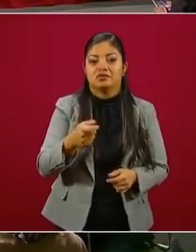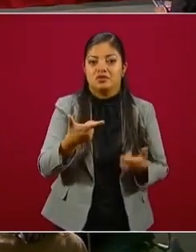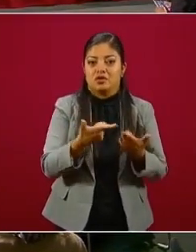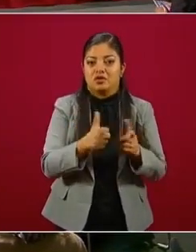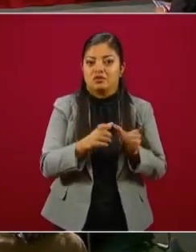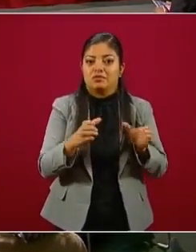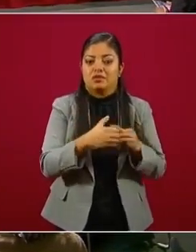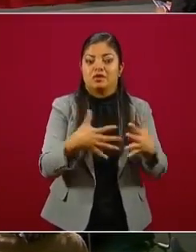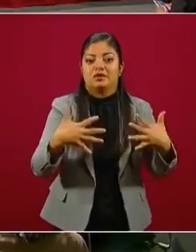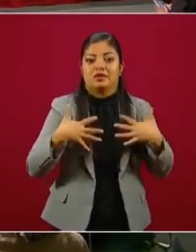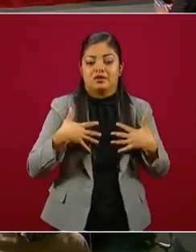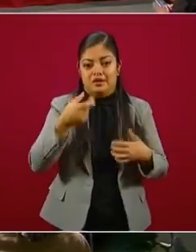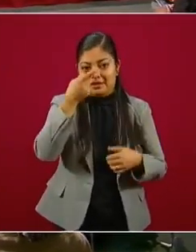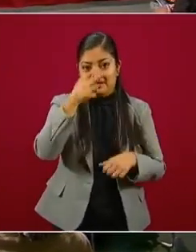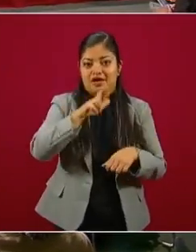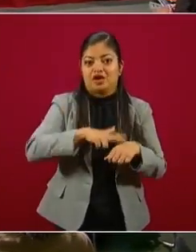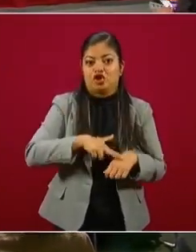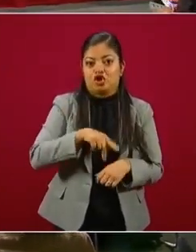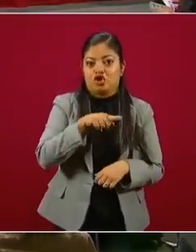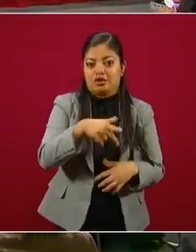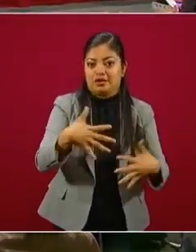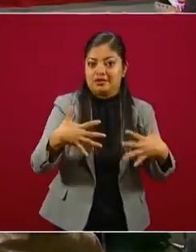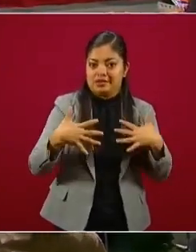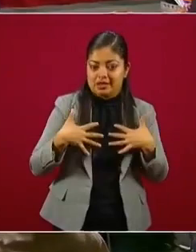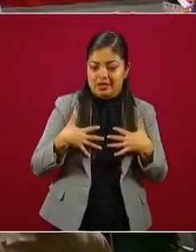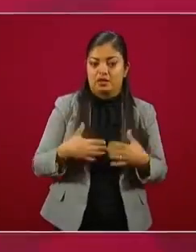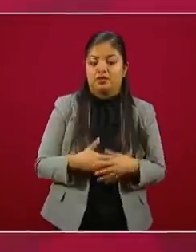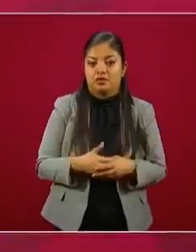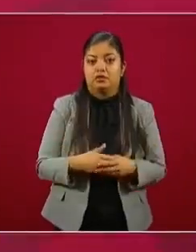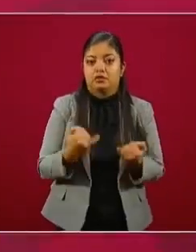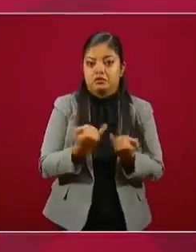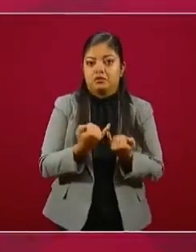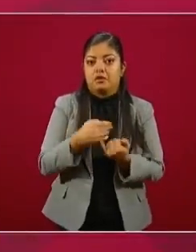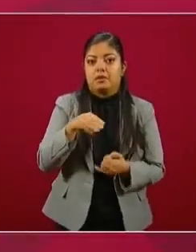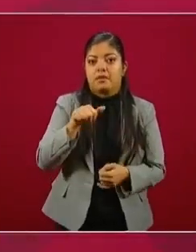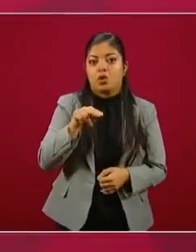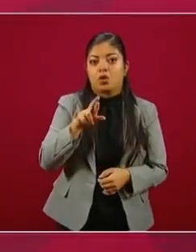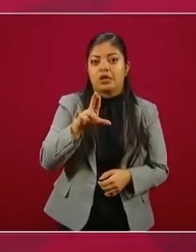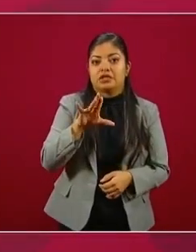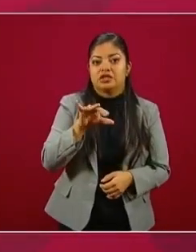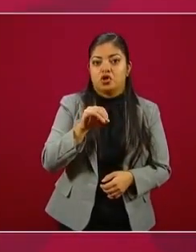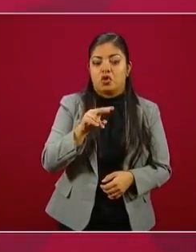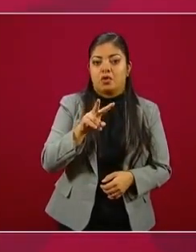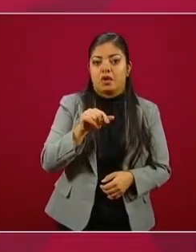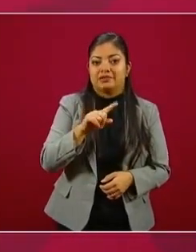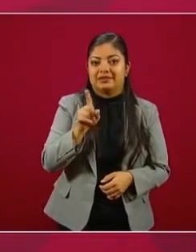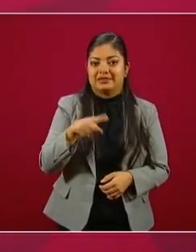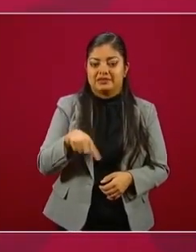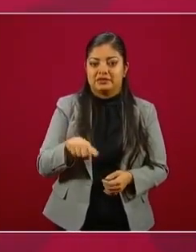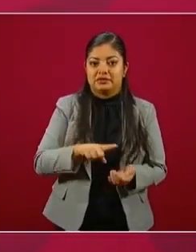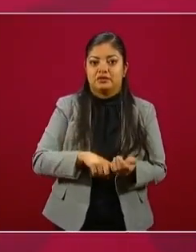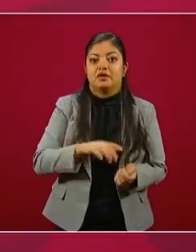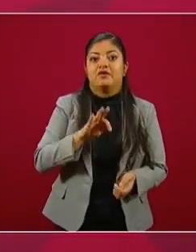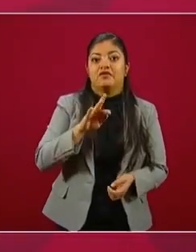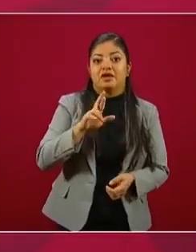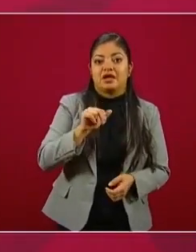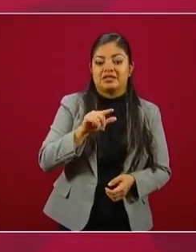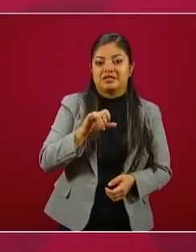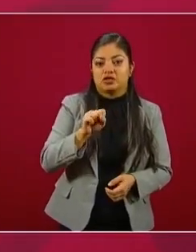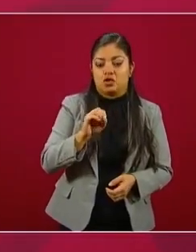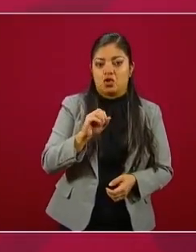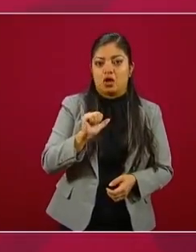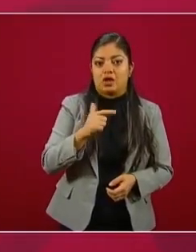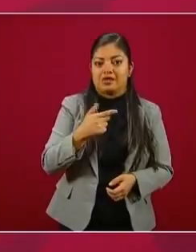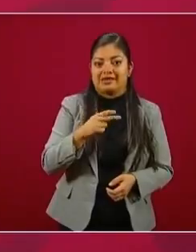y director general de la fundación. También nos acompañan Mauricio Vázquez, que es Francisco Aguilera, y Rosana Corona